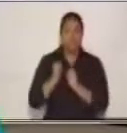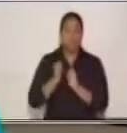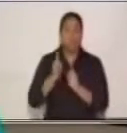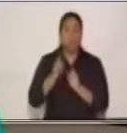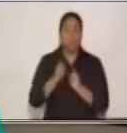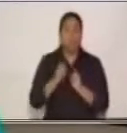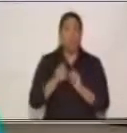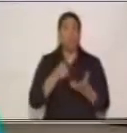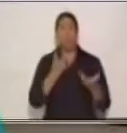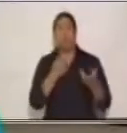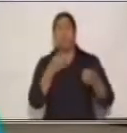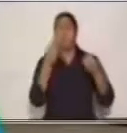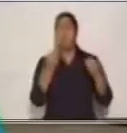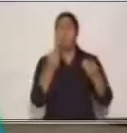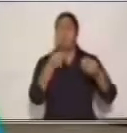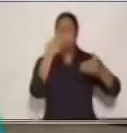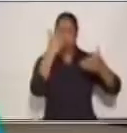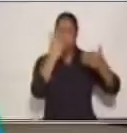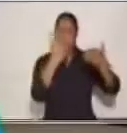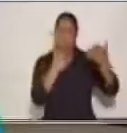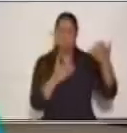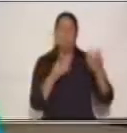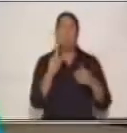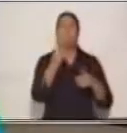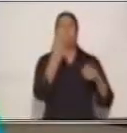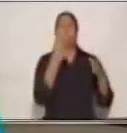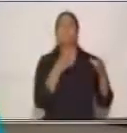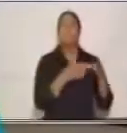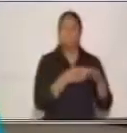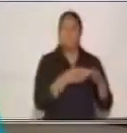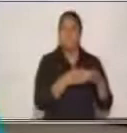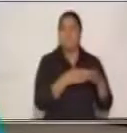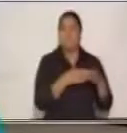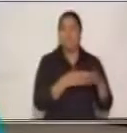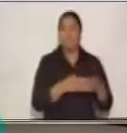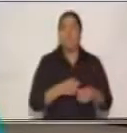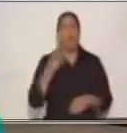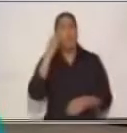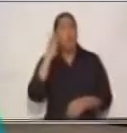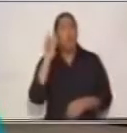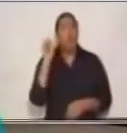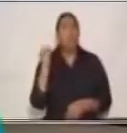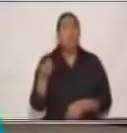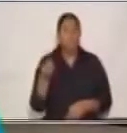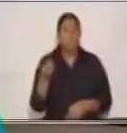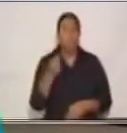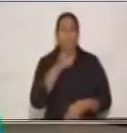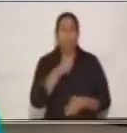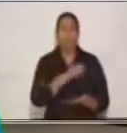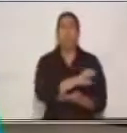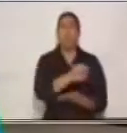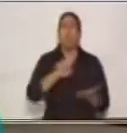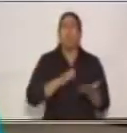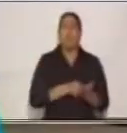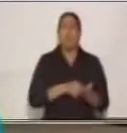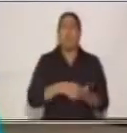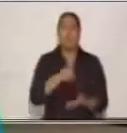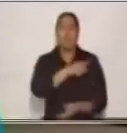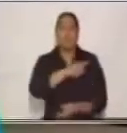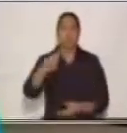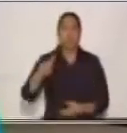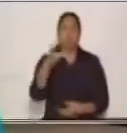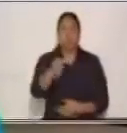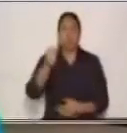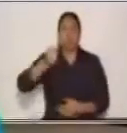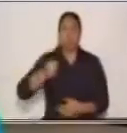los encontramos en los de primera generación, es decir, porque el Estado los ha impuesto para hacer